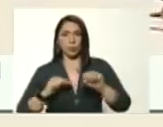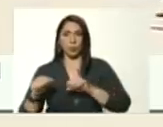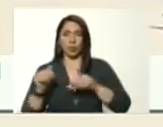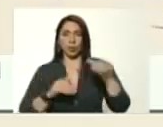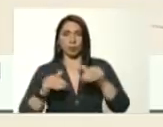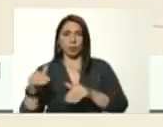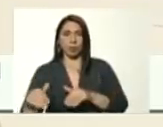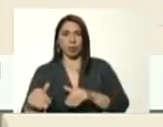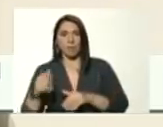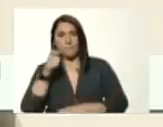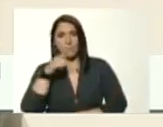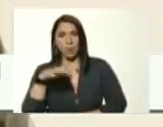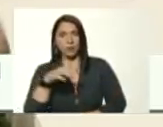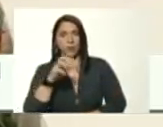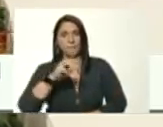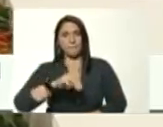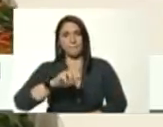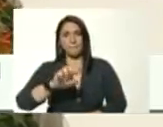pueblo